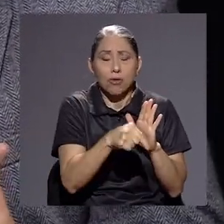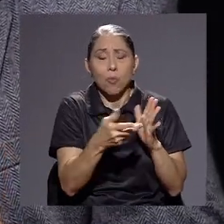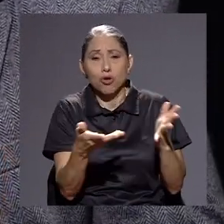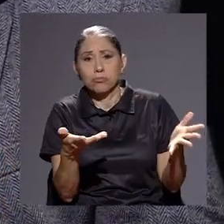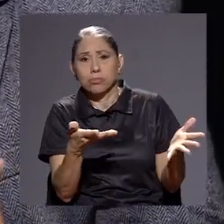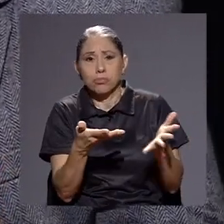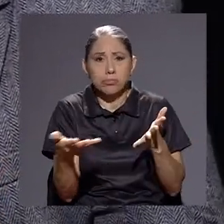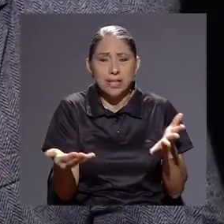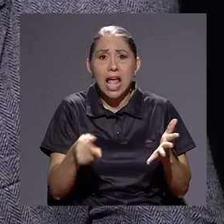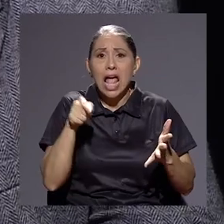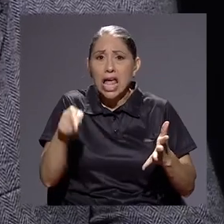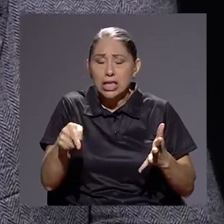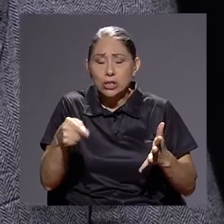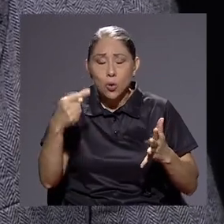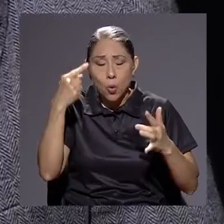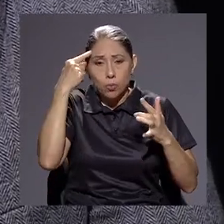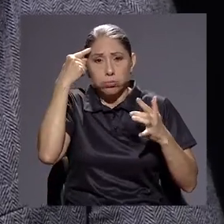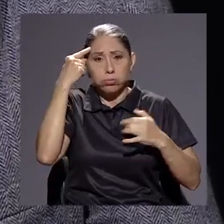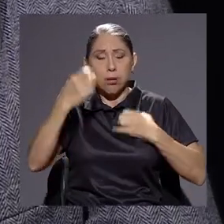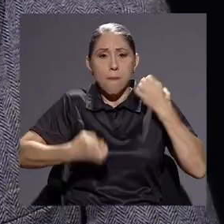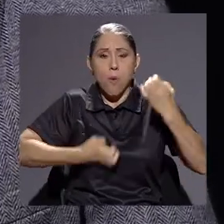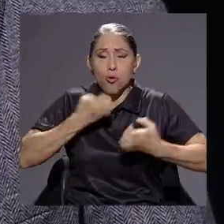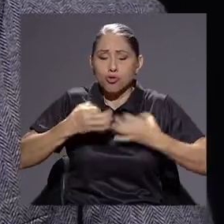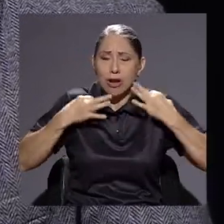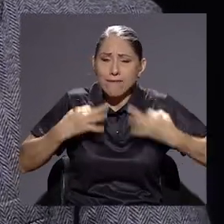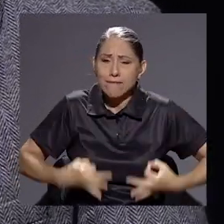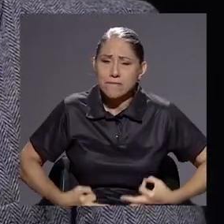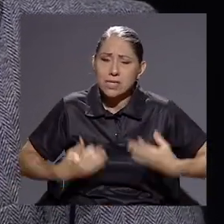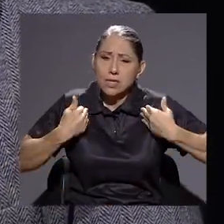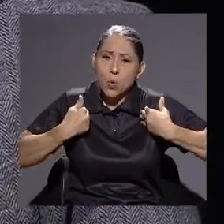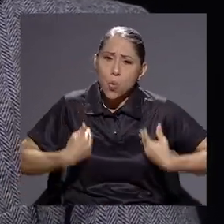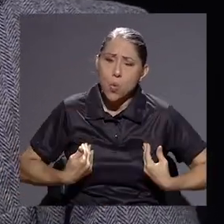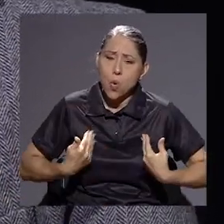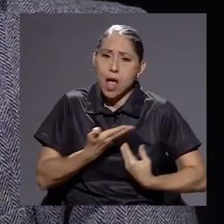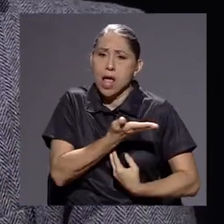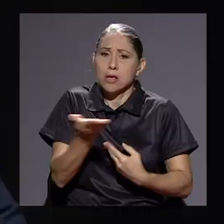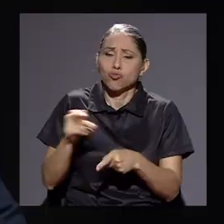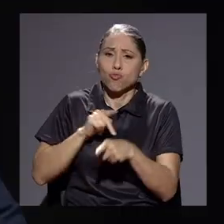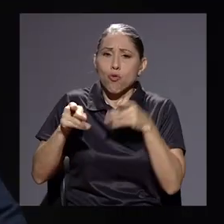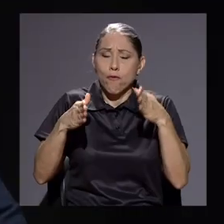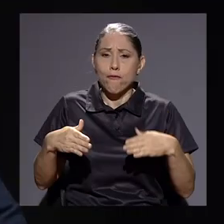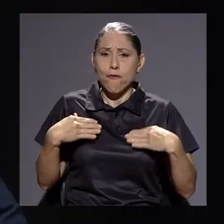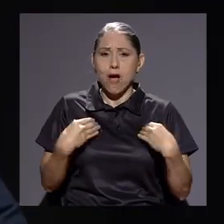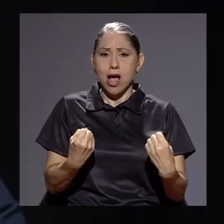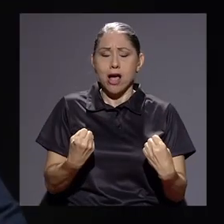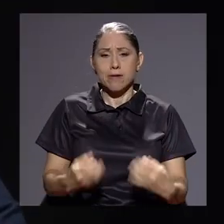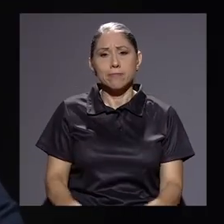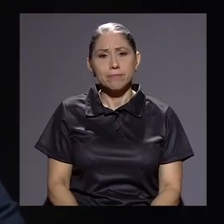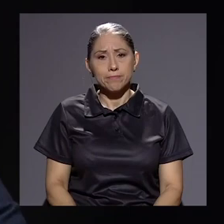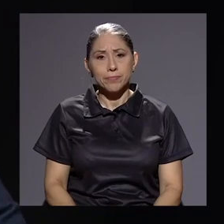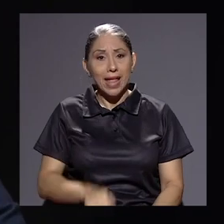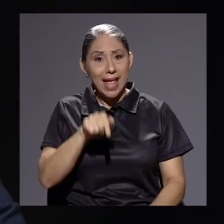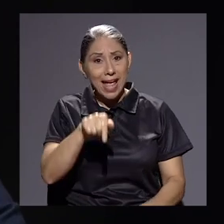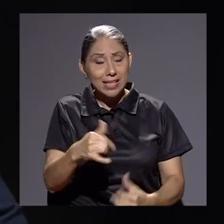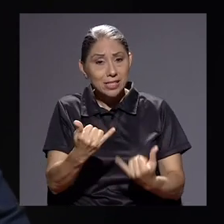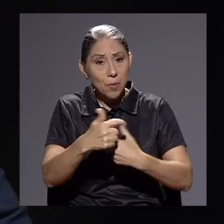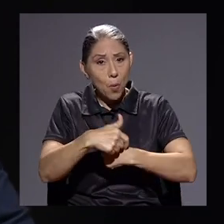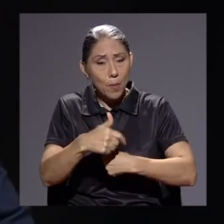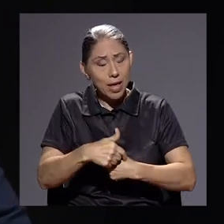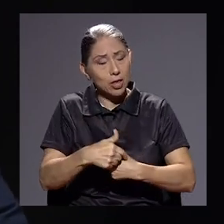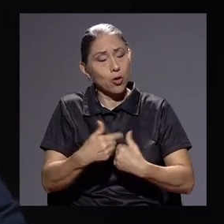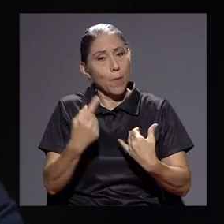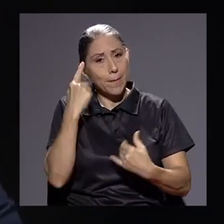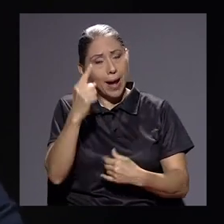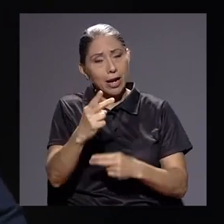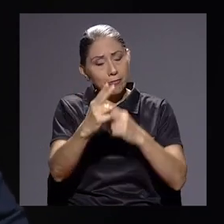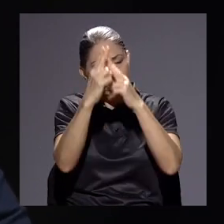causa mucho desgaste emocional y físico, sobre todo en estos profesionales. Sirva este momento para